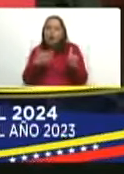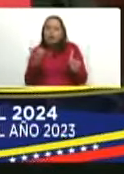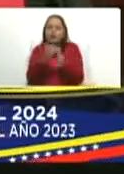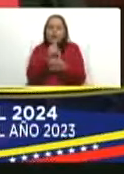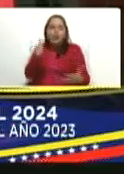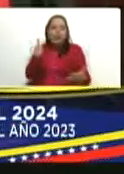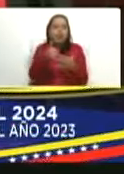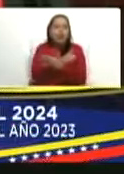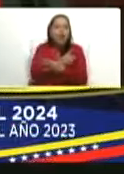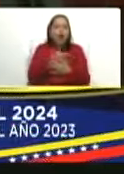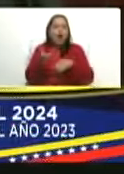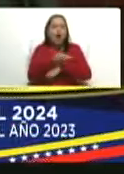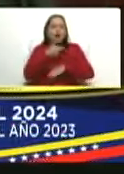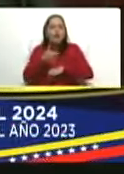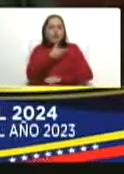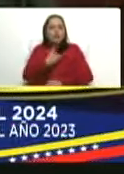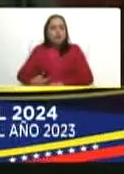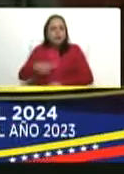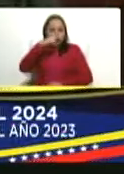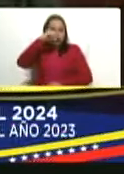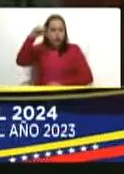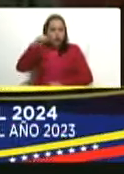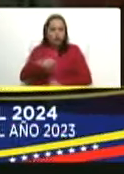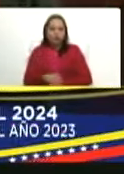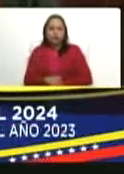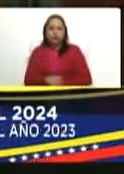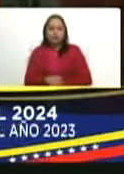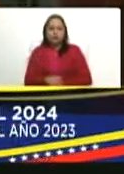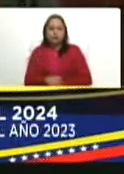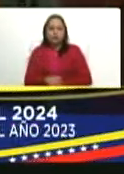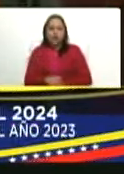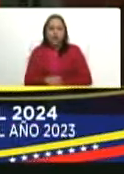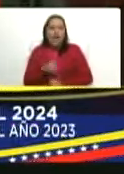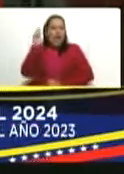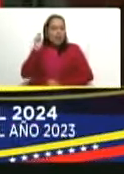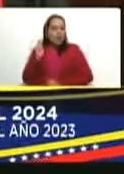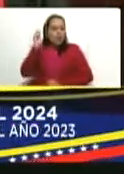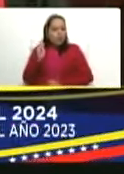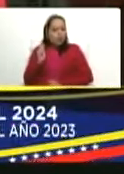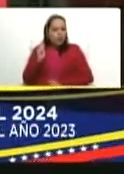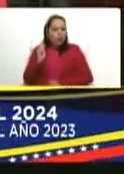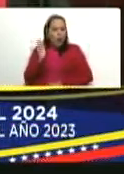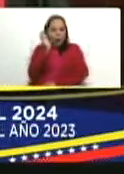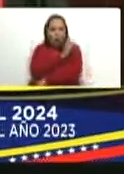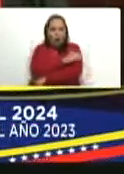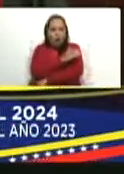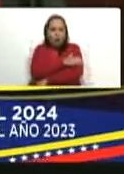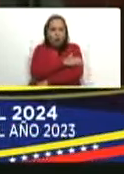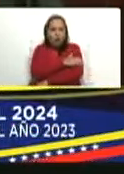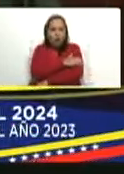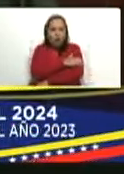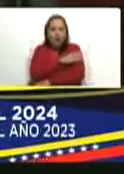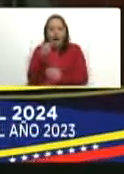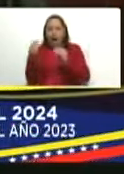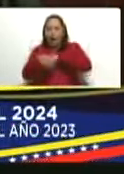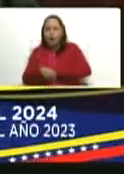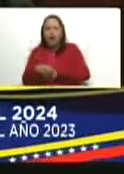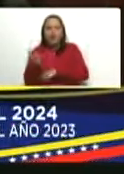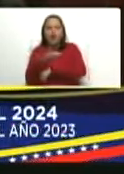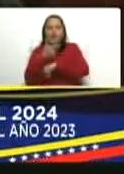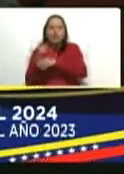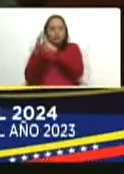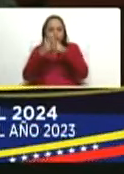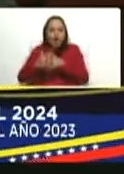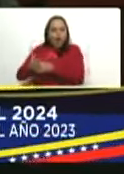el gobierno del presidente Maduro. Los diputados opositores se comprometieron con el gobierno de Washington